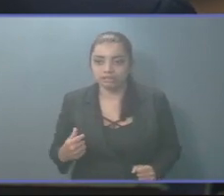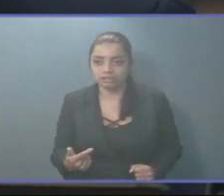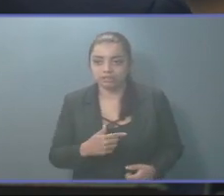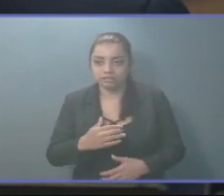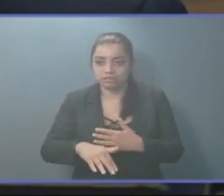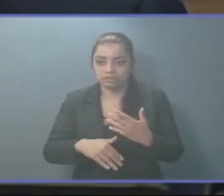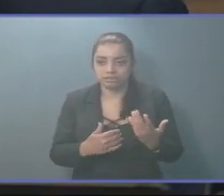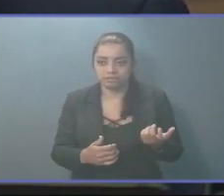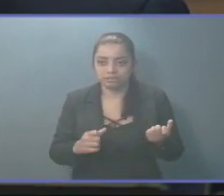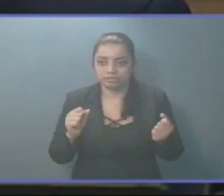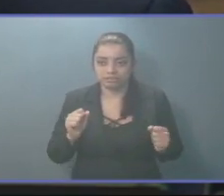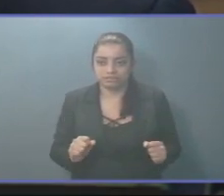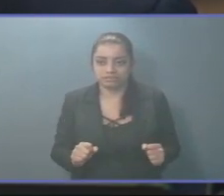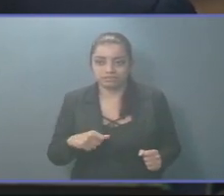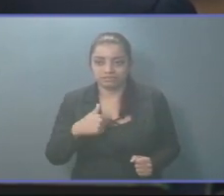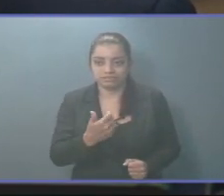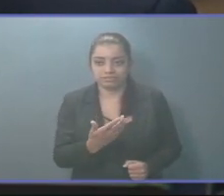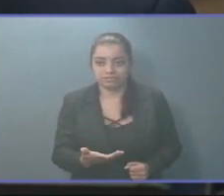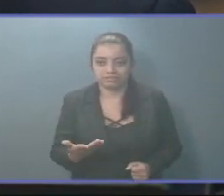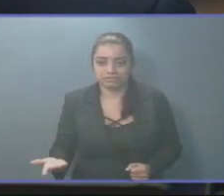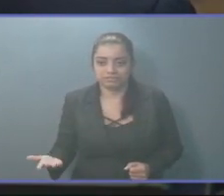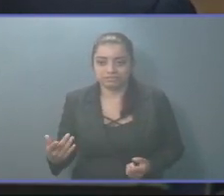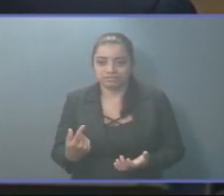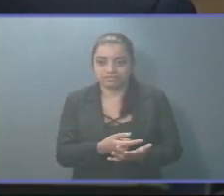no que hablaron de otras cosas.